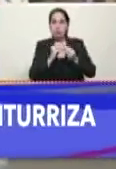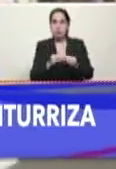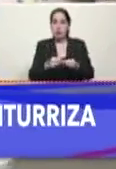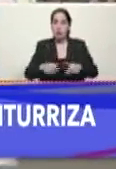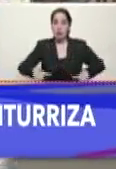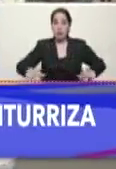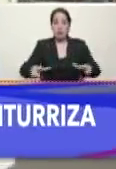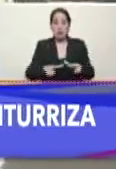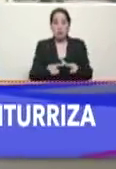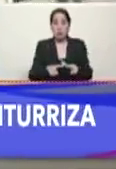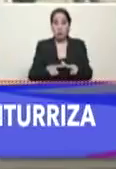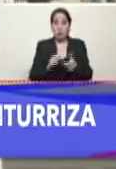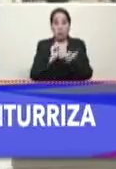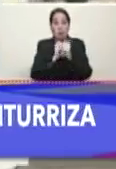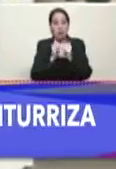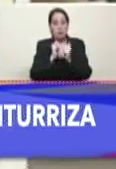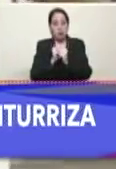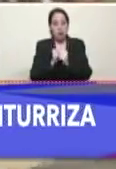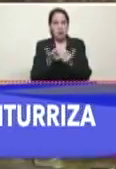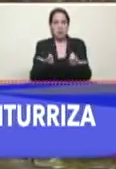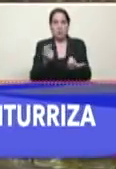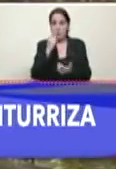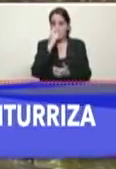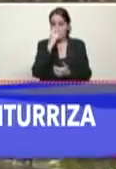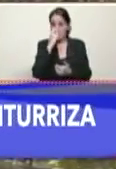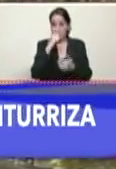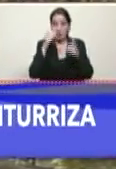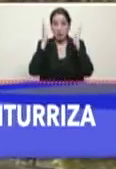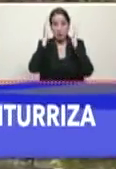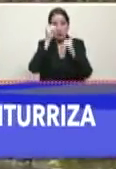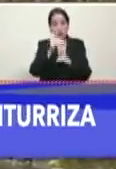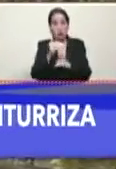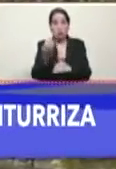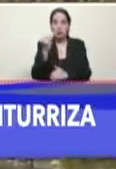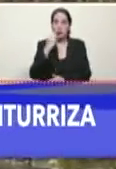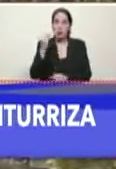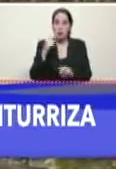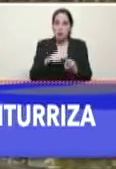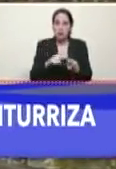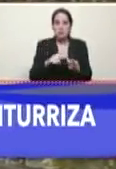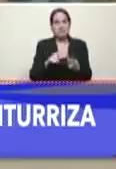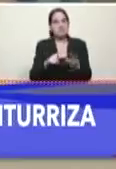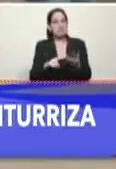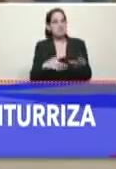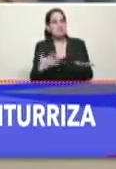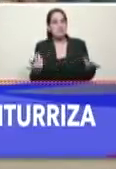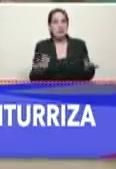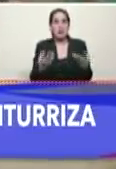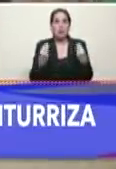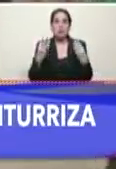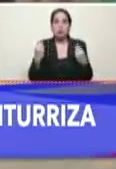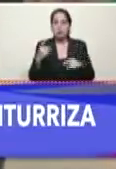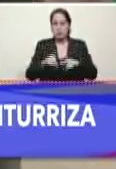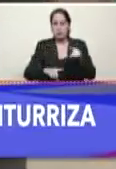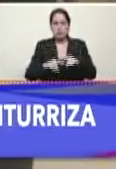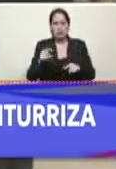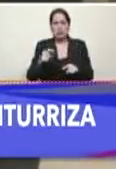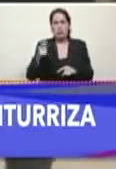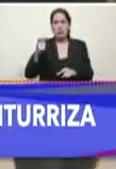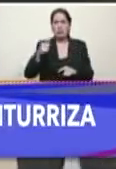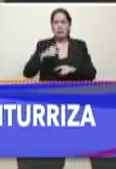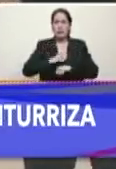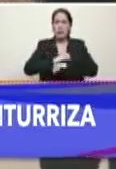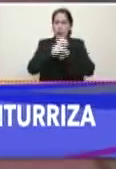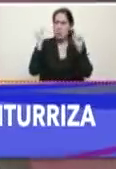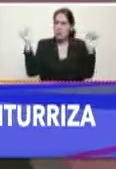tener áreas deportivas, recreativas, de atención, de comida y sobre todo en el día, en la tarde, en la noche,